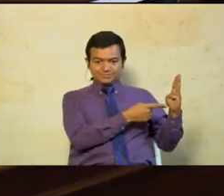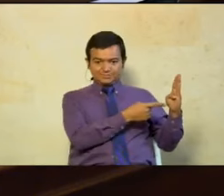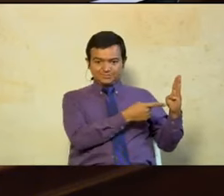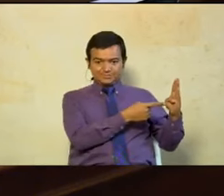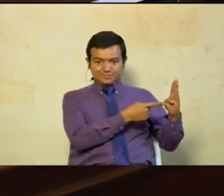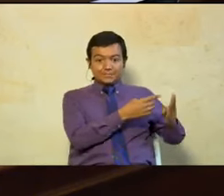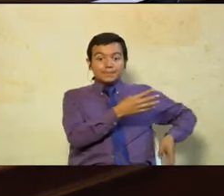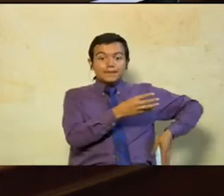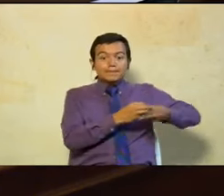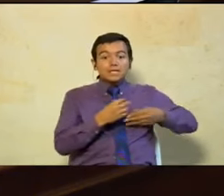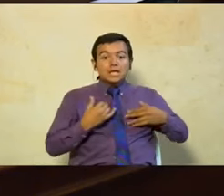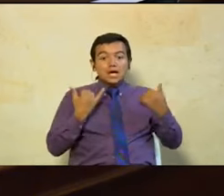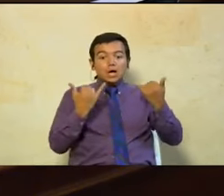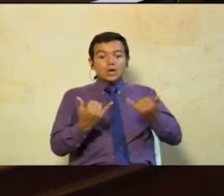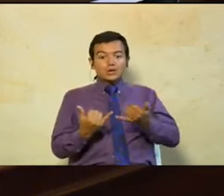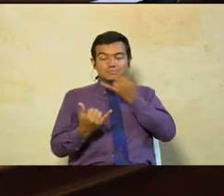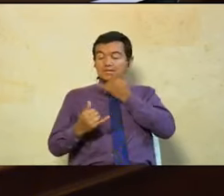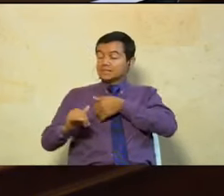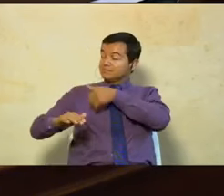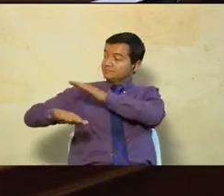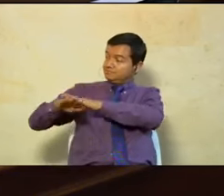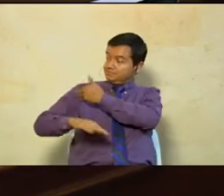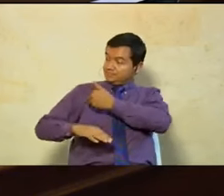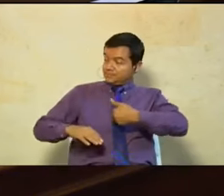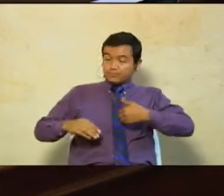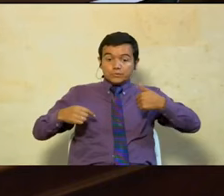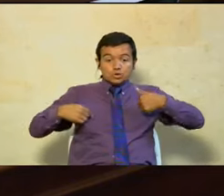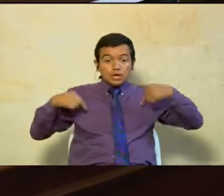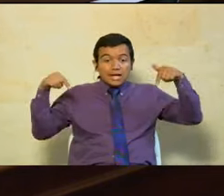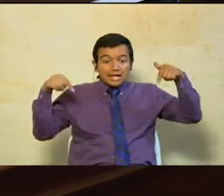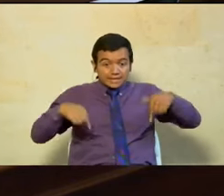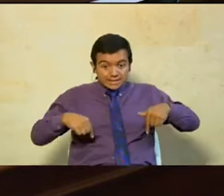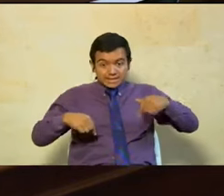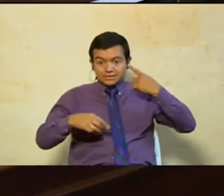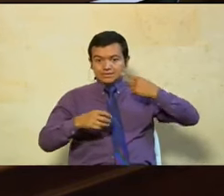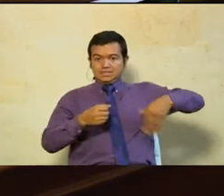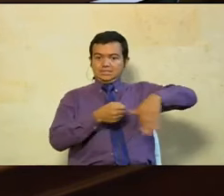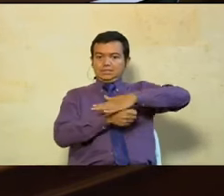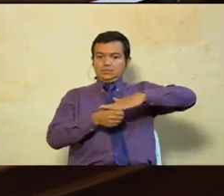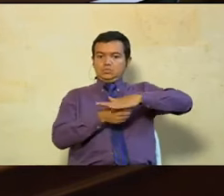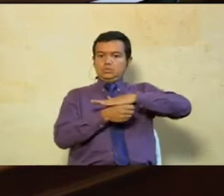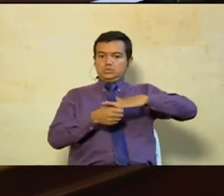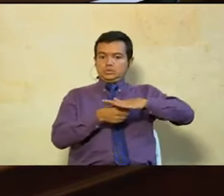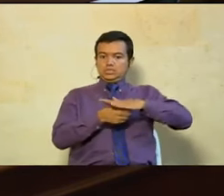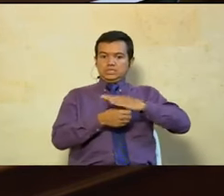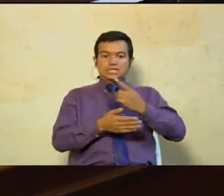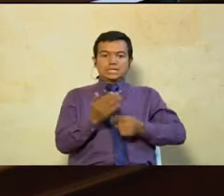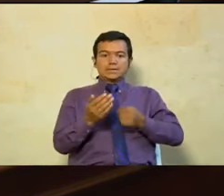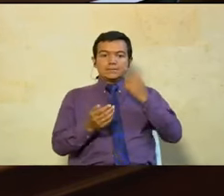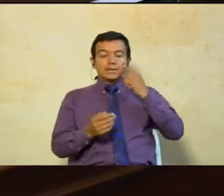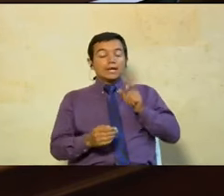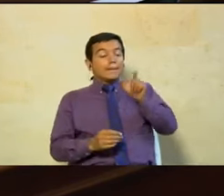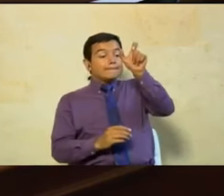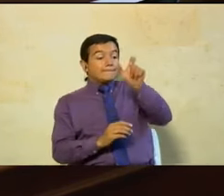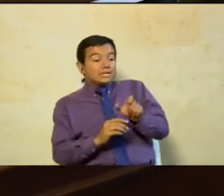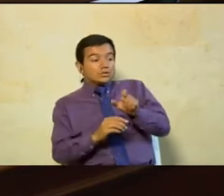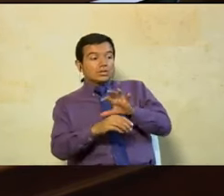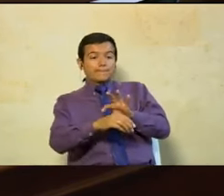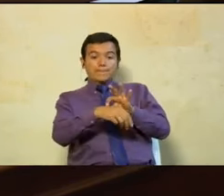hoy en cambio señor presidente yo tengo aquí el caso de un